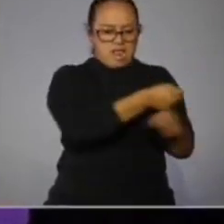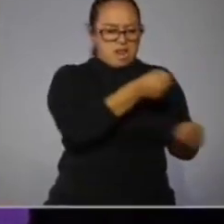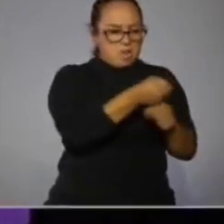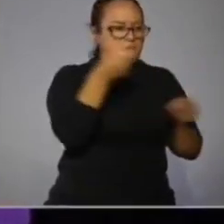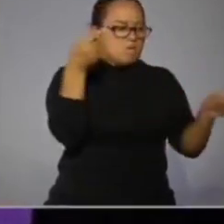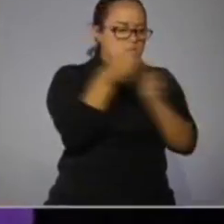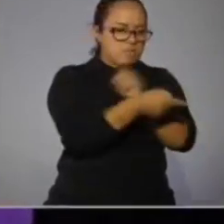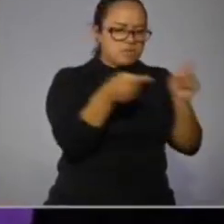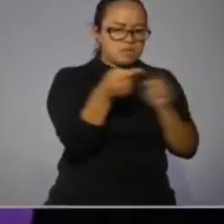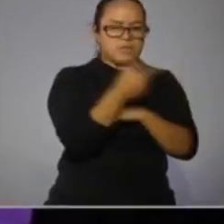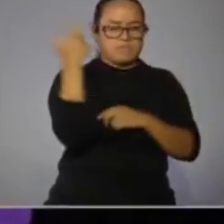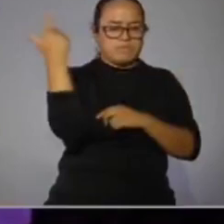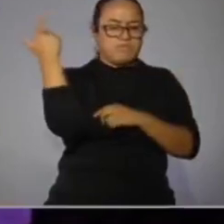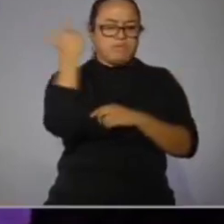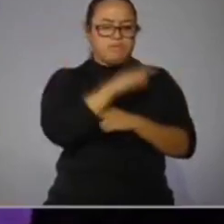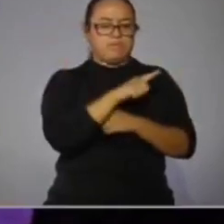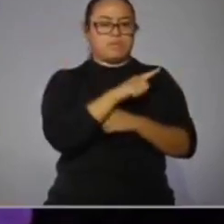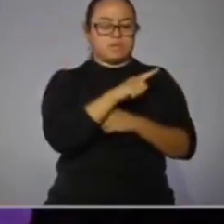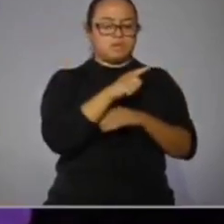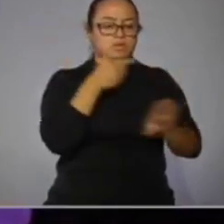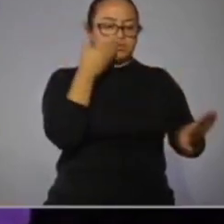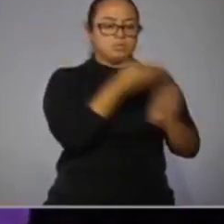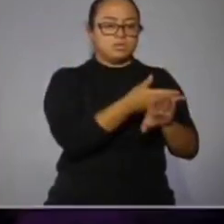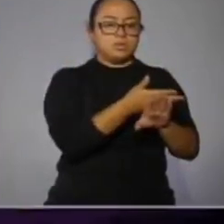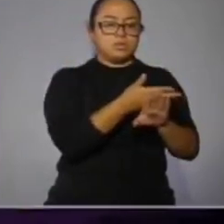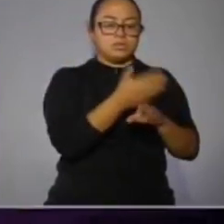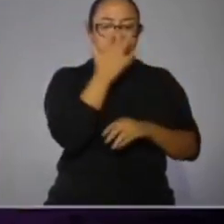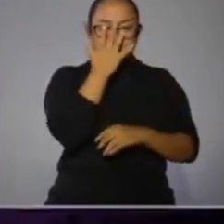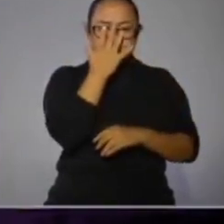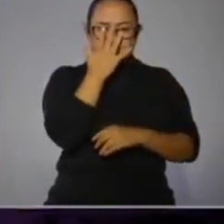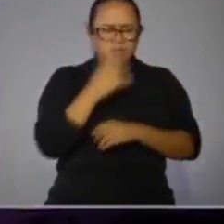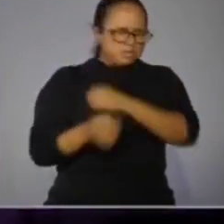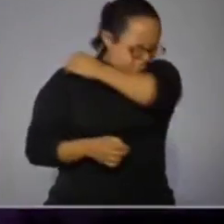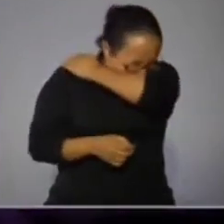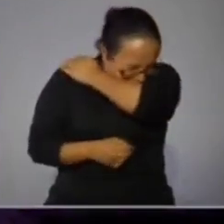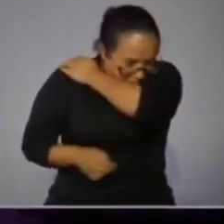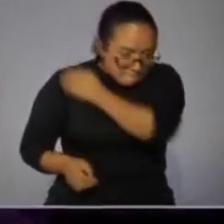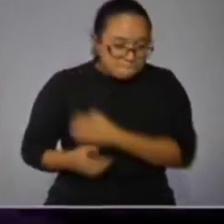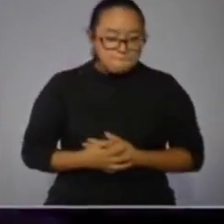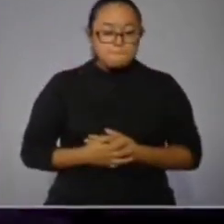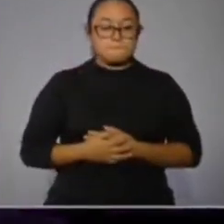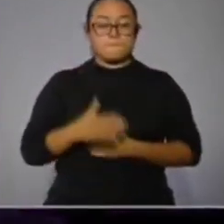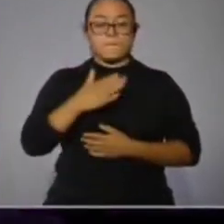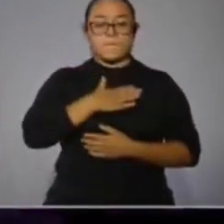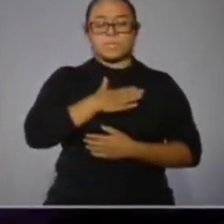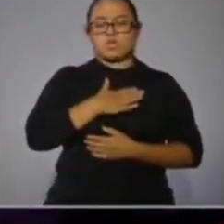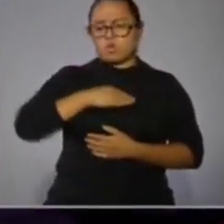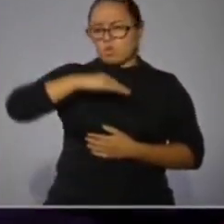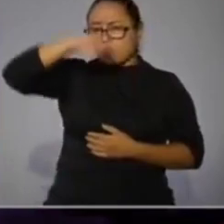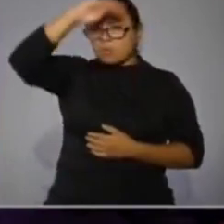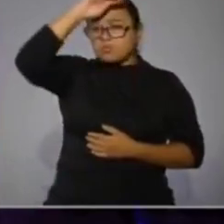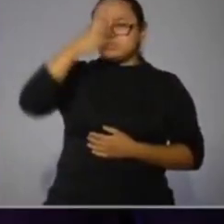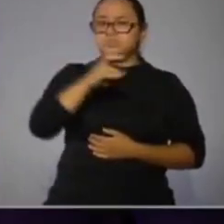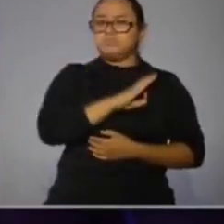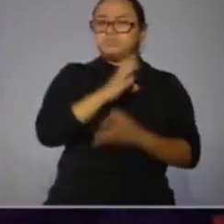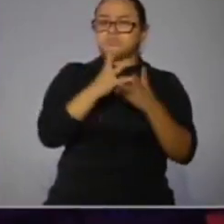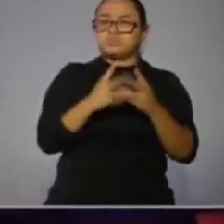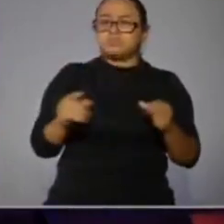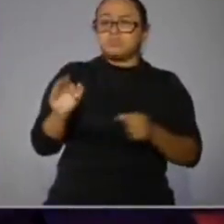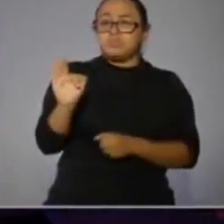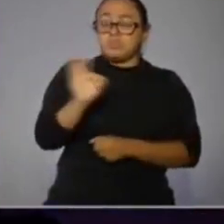agrede de una manera, de un daño psicológico y hasta físico. Me parece que puedo resolverlo, tal vez